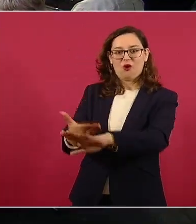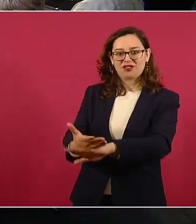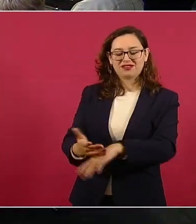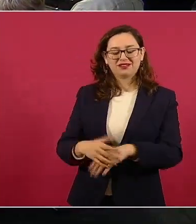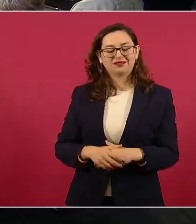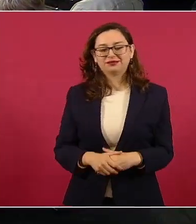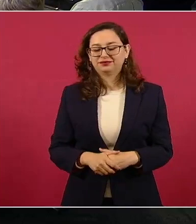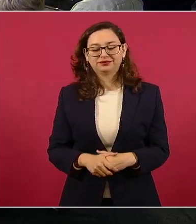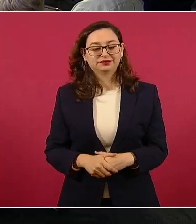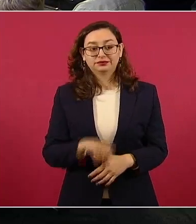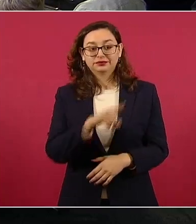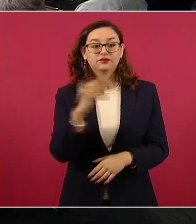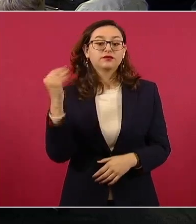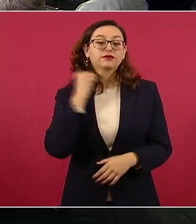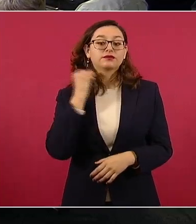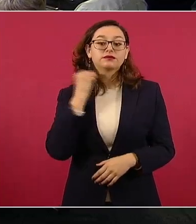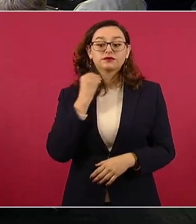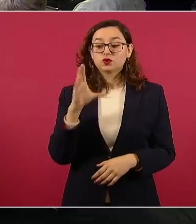Cosío.